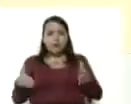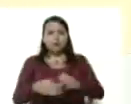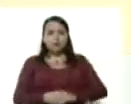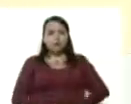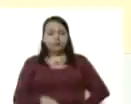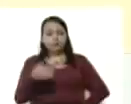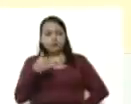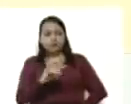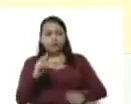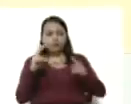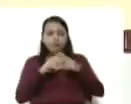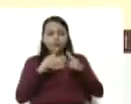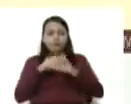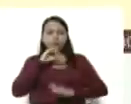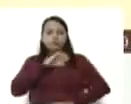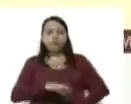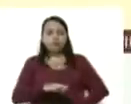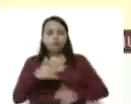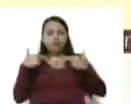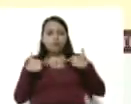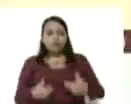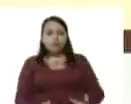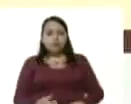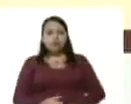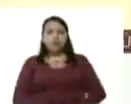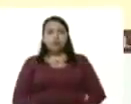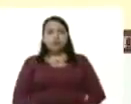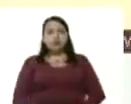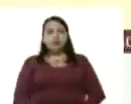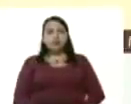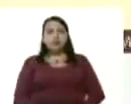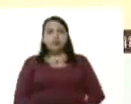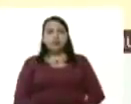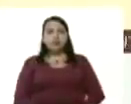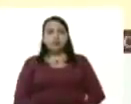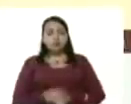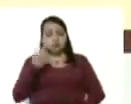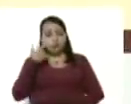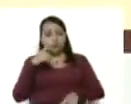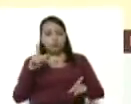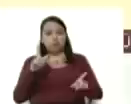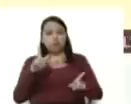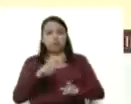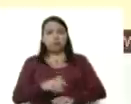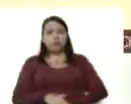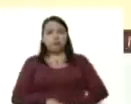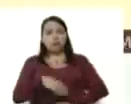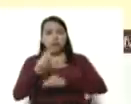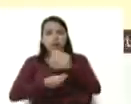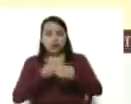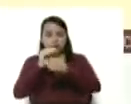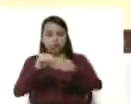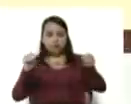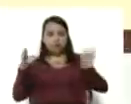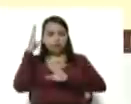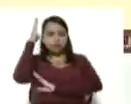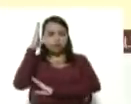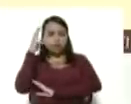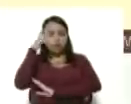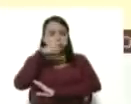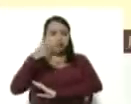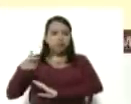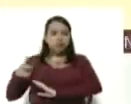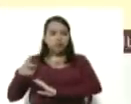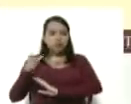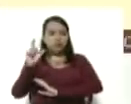conocido en la historia de la humanidad. Cosa curiosa, Hacemos un llamado a la conciencia del pueblo de